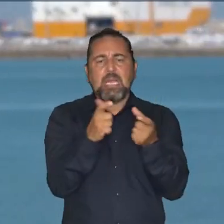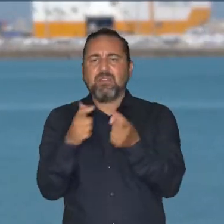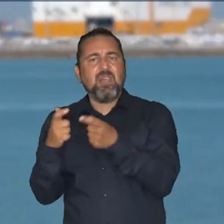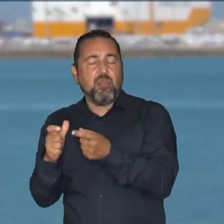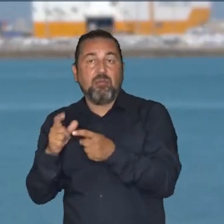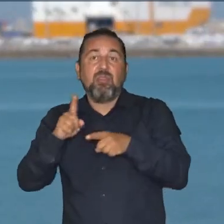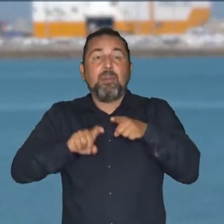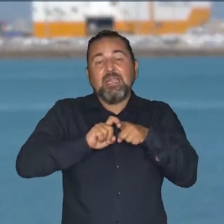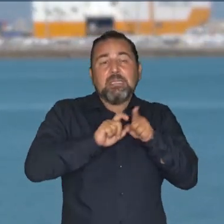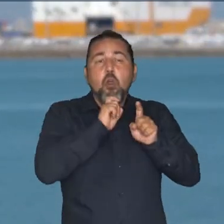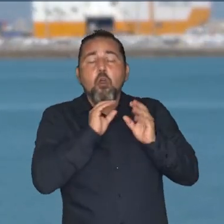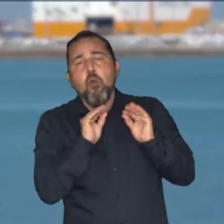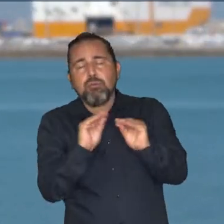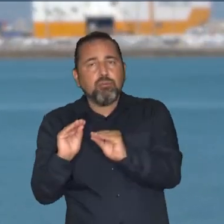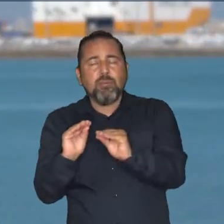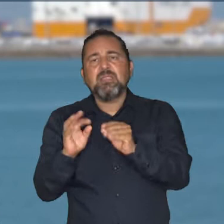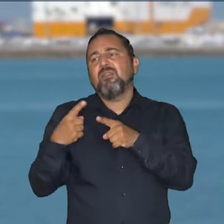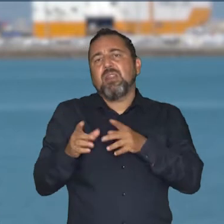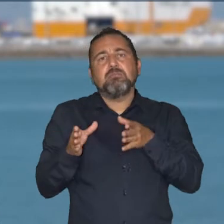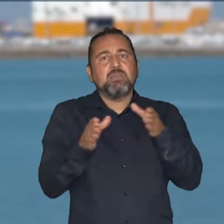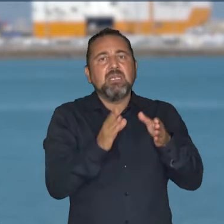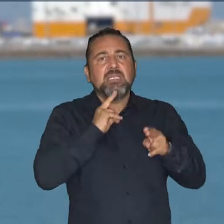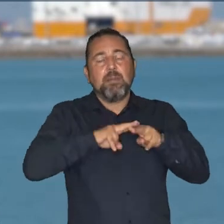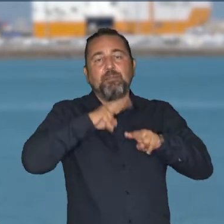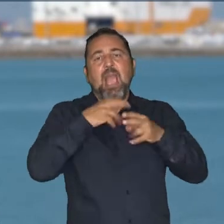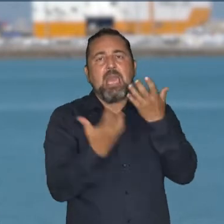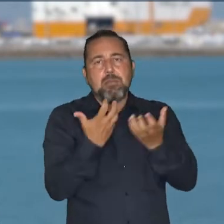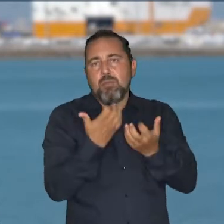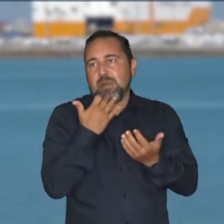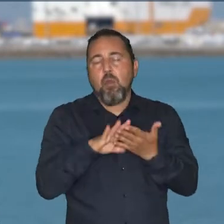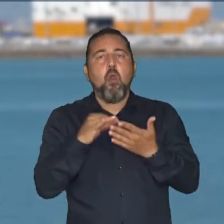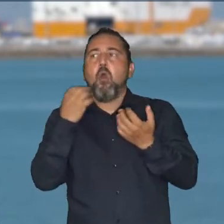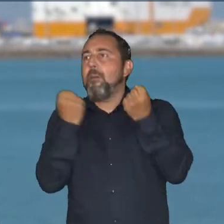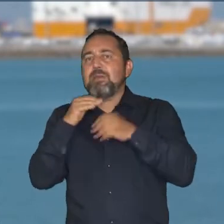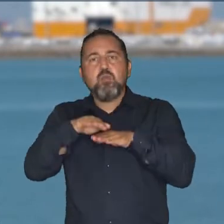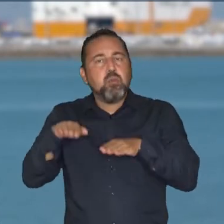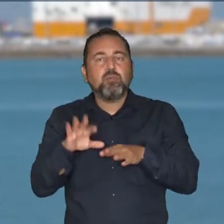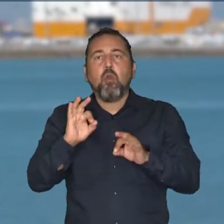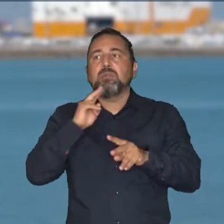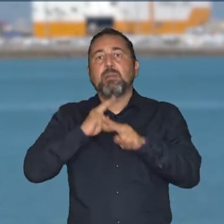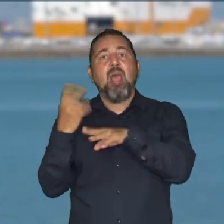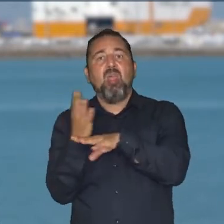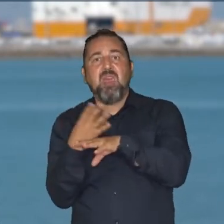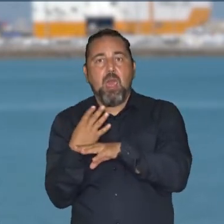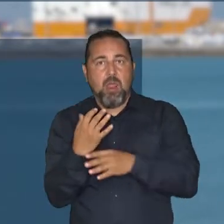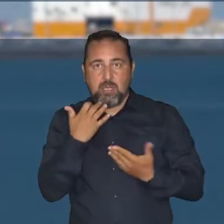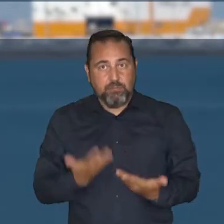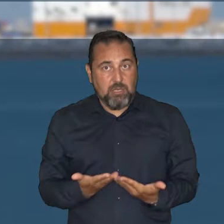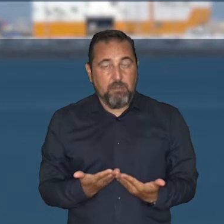clasificarlas, atendiendo a su naturaleza, es decir, diferenciamos lo que es carbón de lo que son vehículos o lo que son